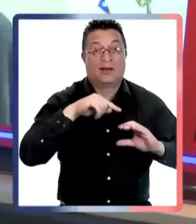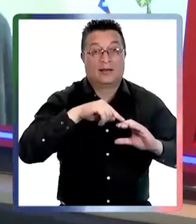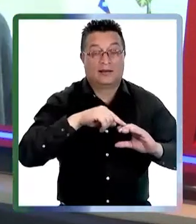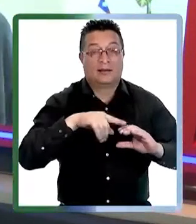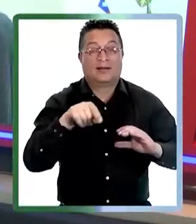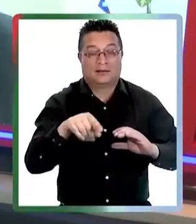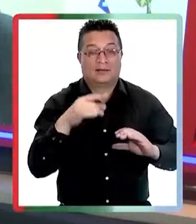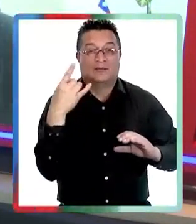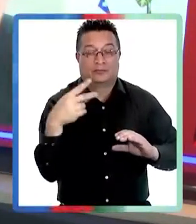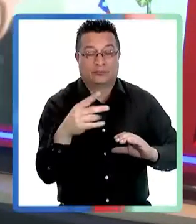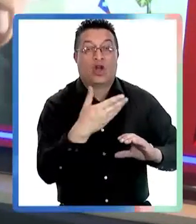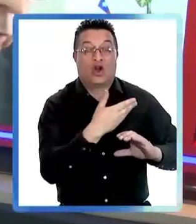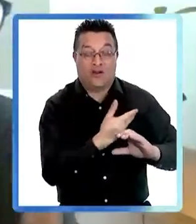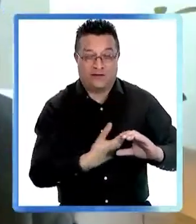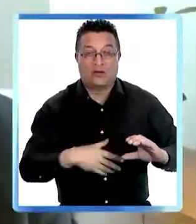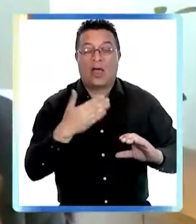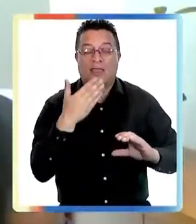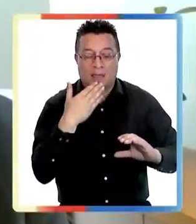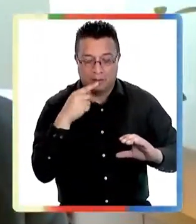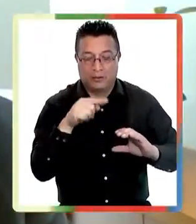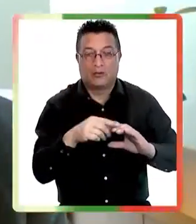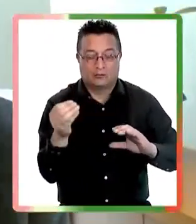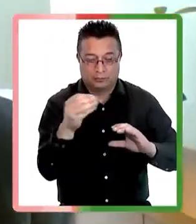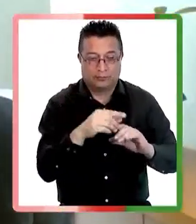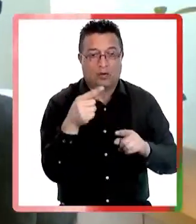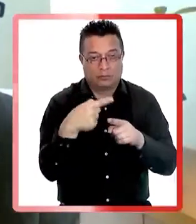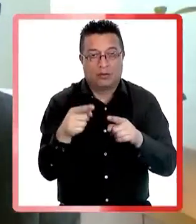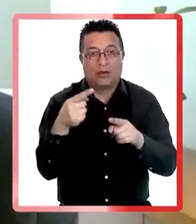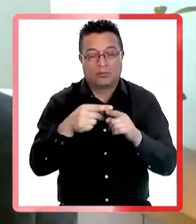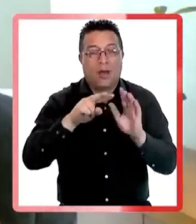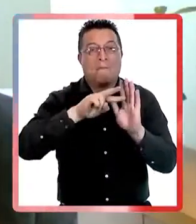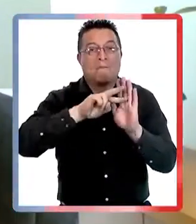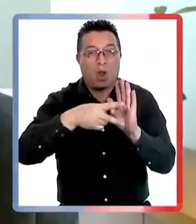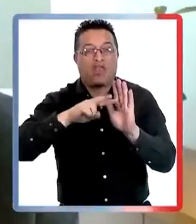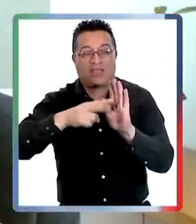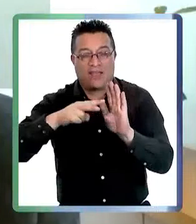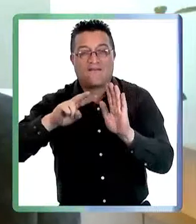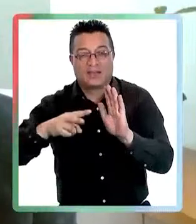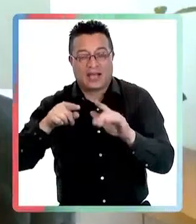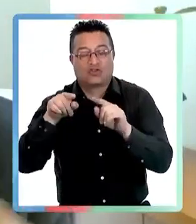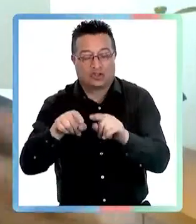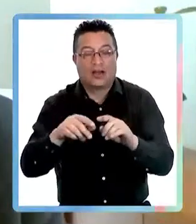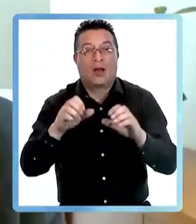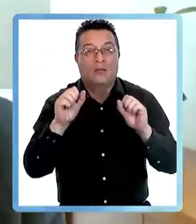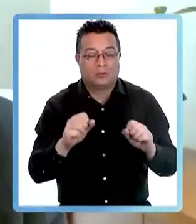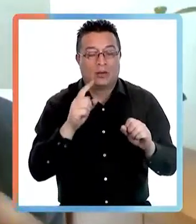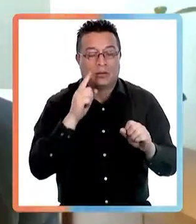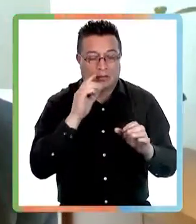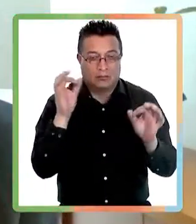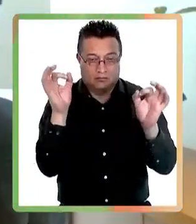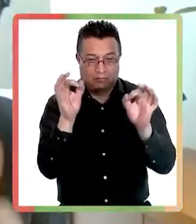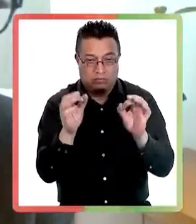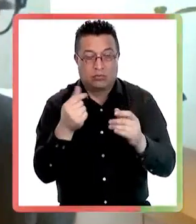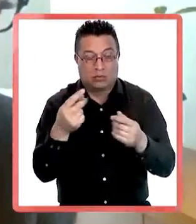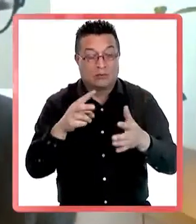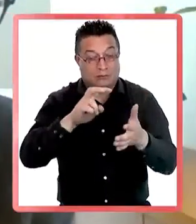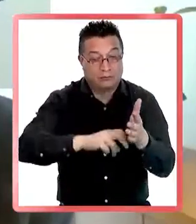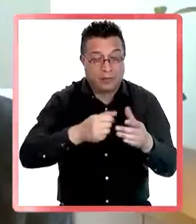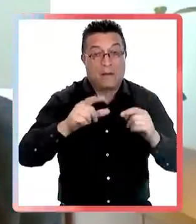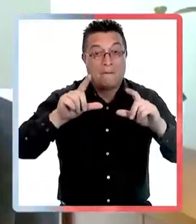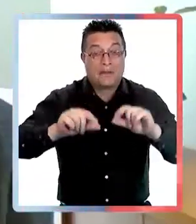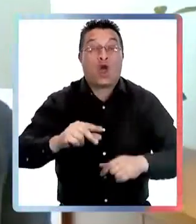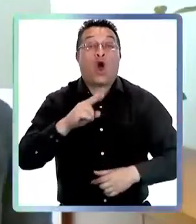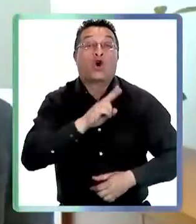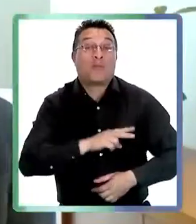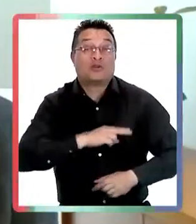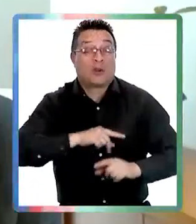que en la reforma del gobierno también se introducen una serie de modificaciones orientada a mejorar la rentabilidad y bajar los